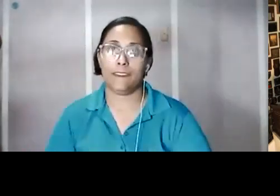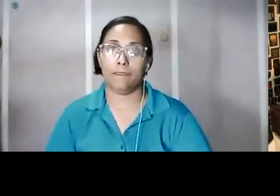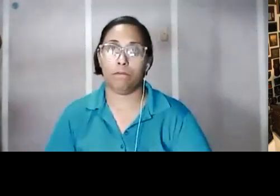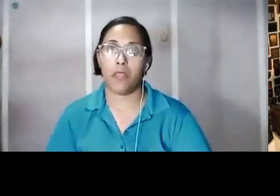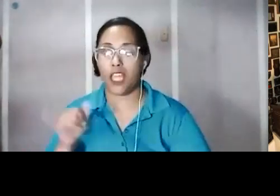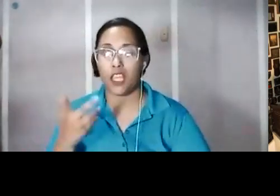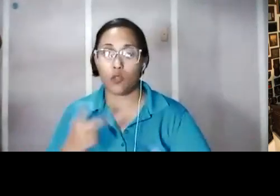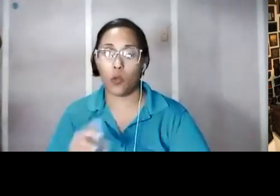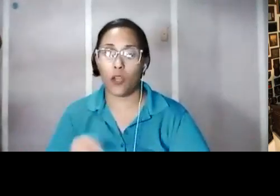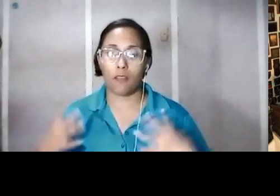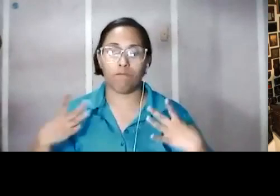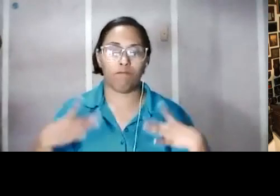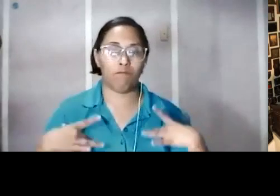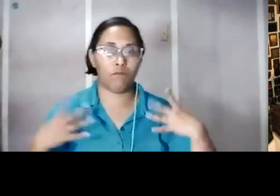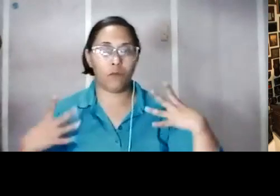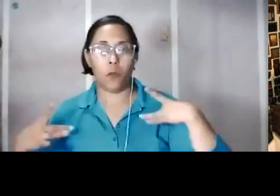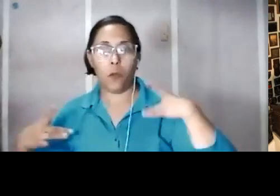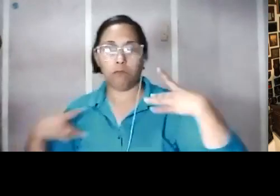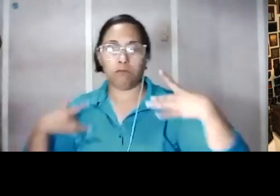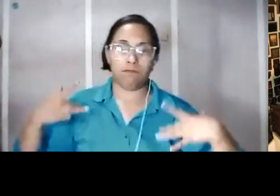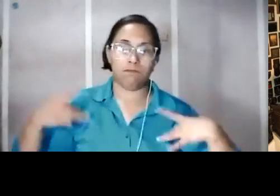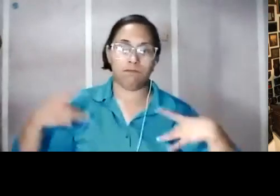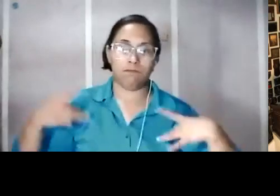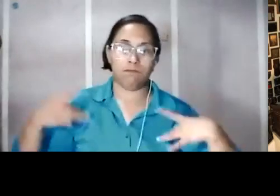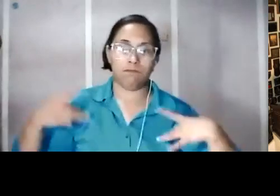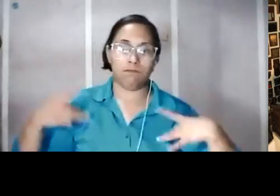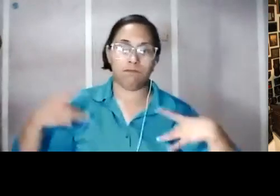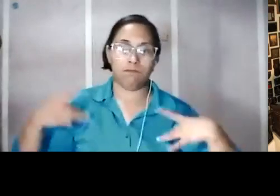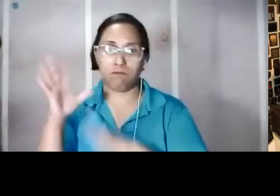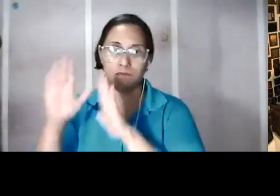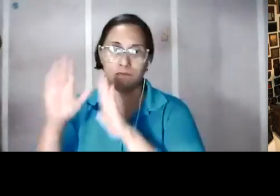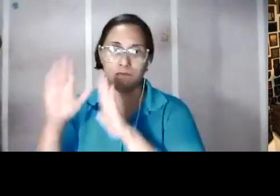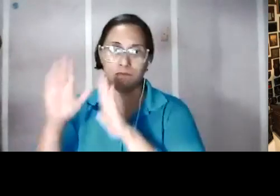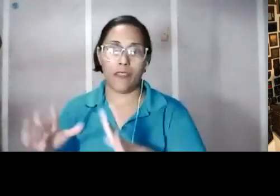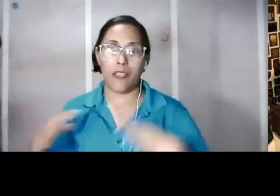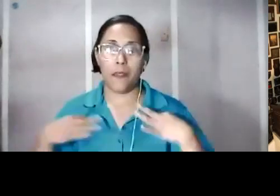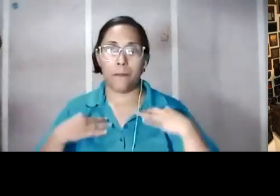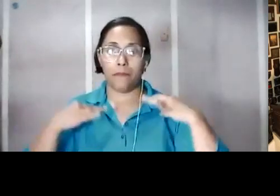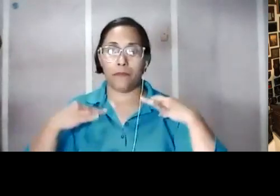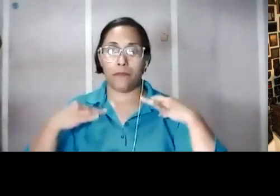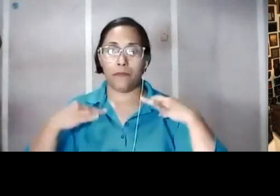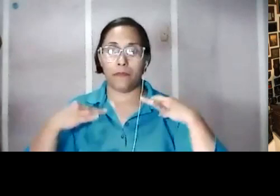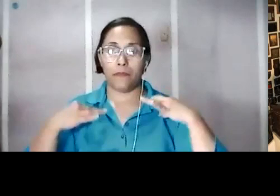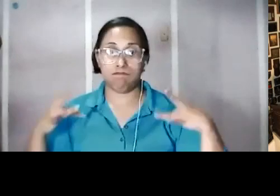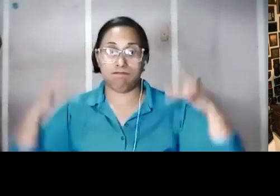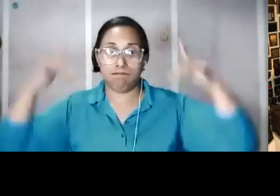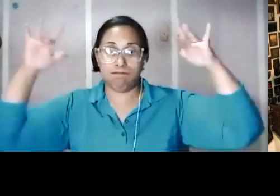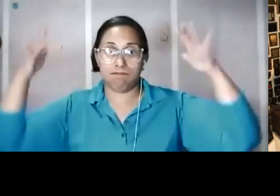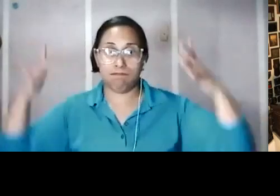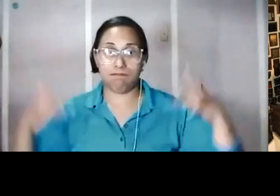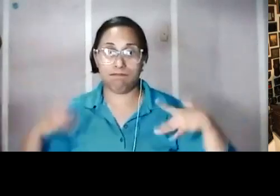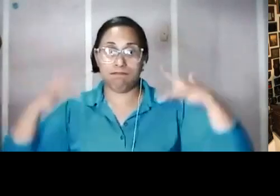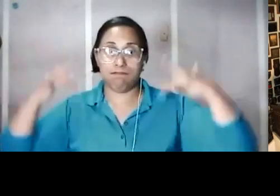de lujo y el vestido, yo todavía, la- el brillo